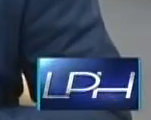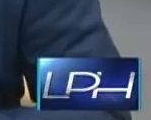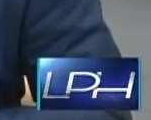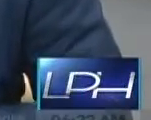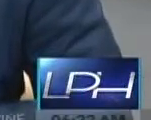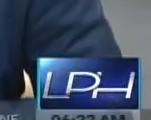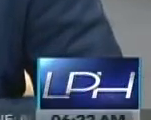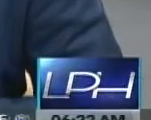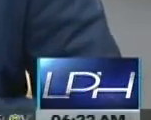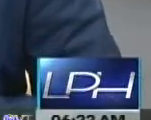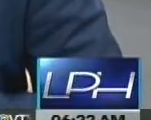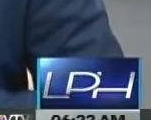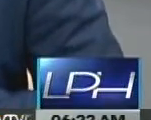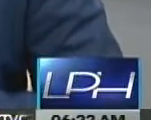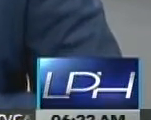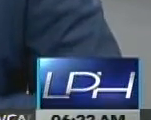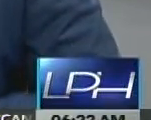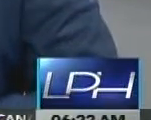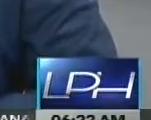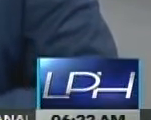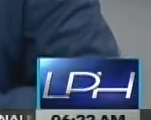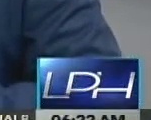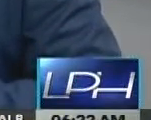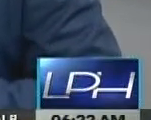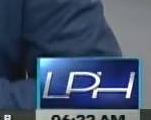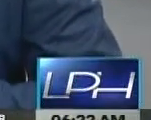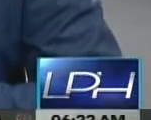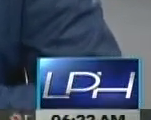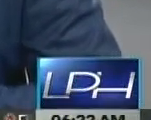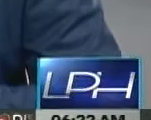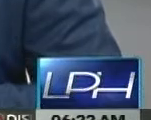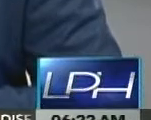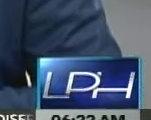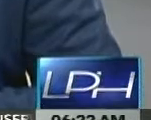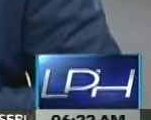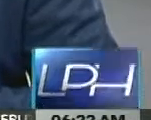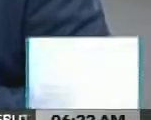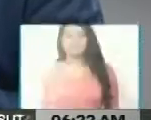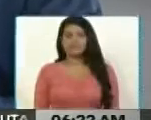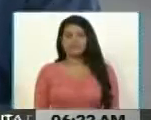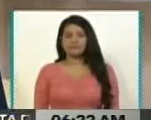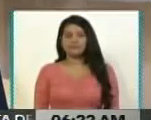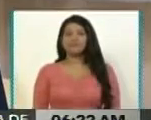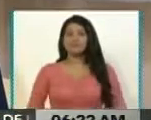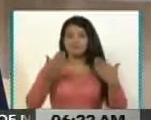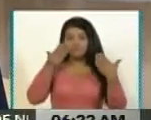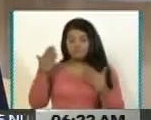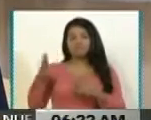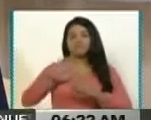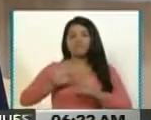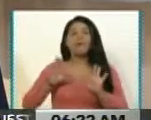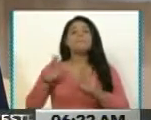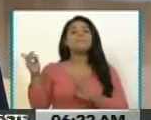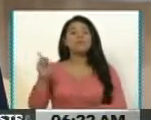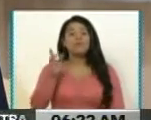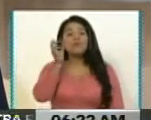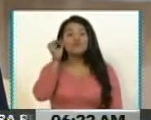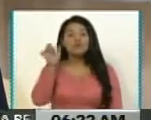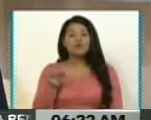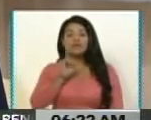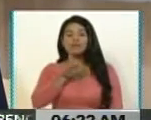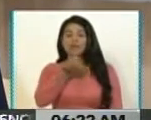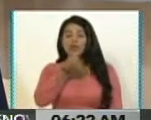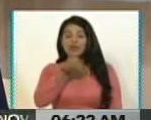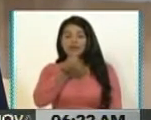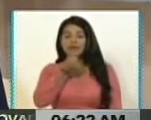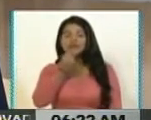Y continuamos con la pauta de hoy. Ya tenemos en nuestro estudio a nuestra invitada Esther Chiaro, que periodista, bueno,